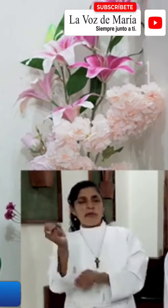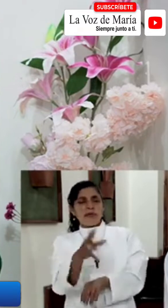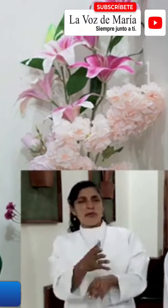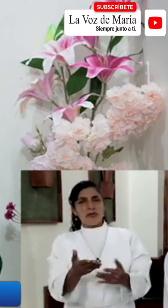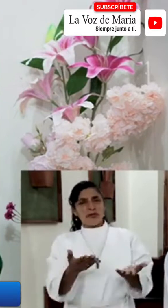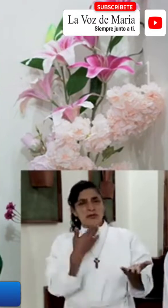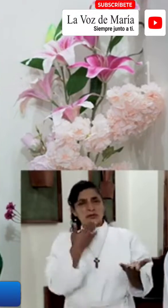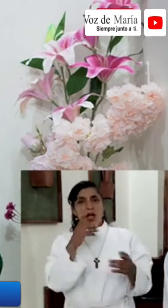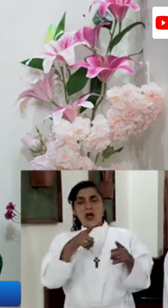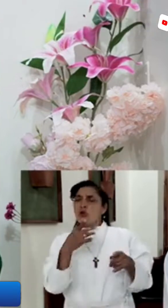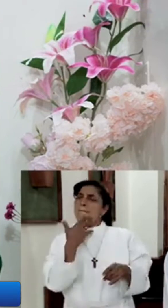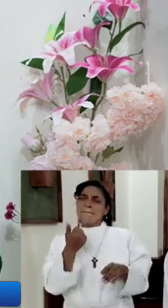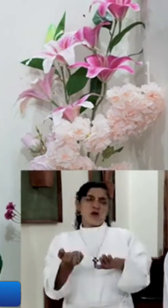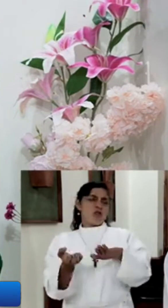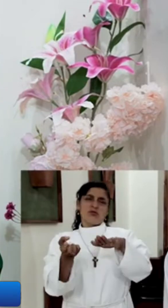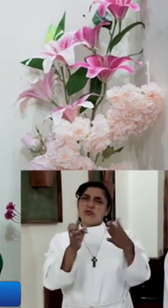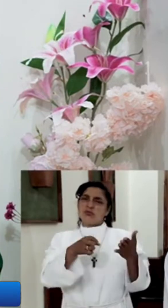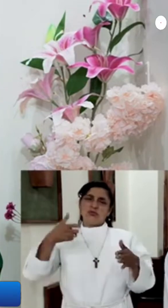la eutanasia,